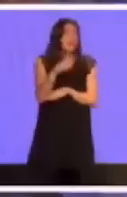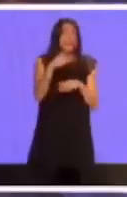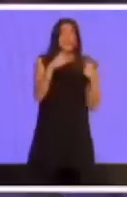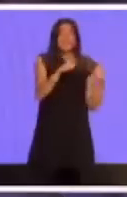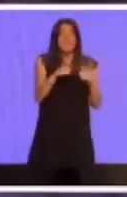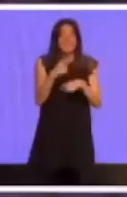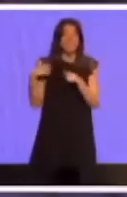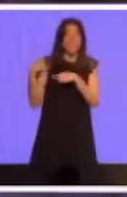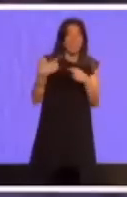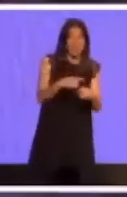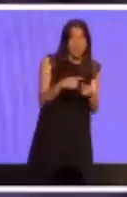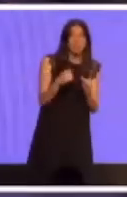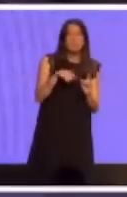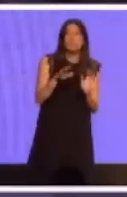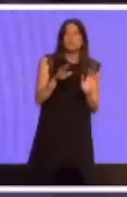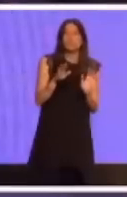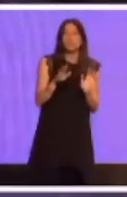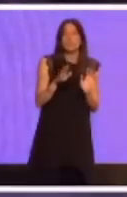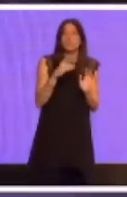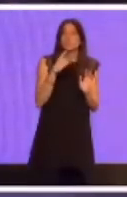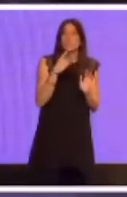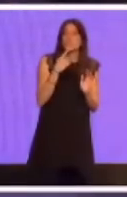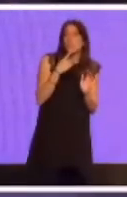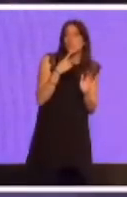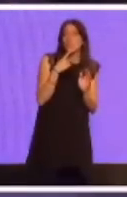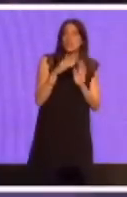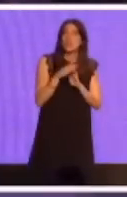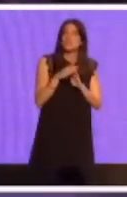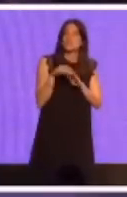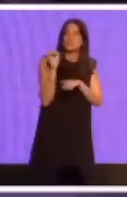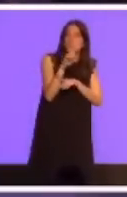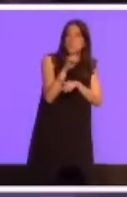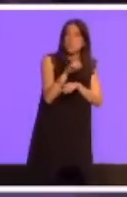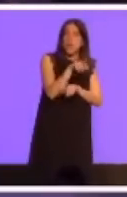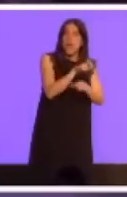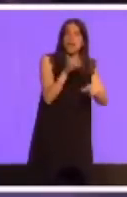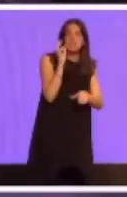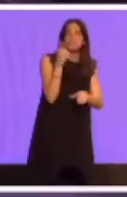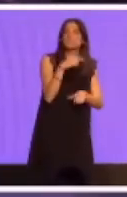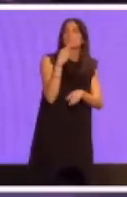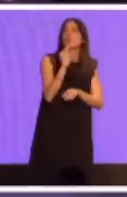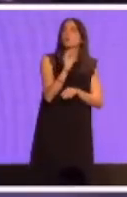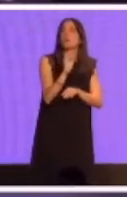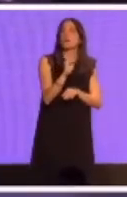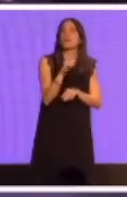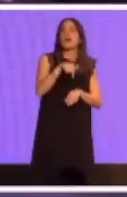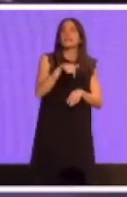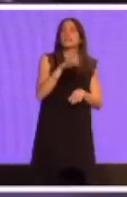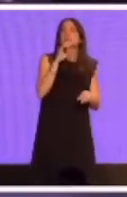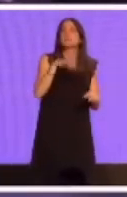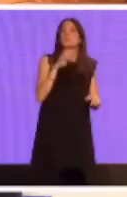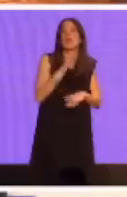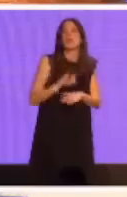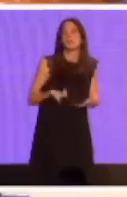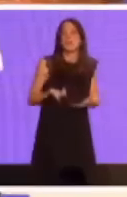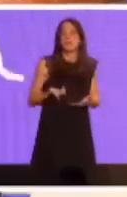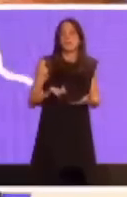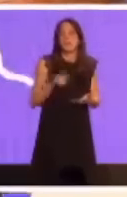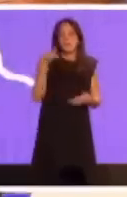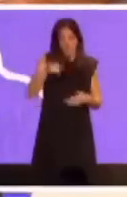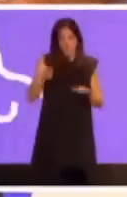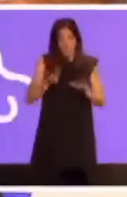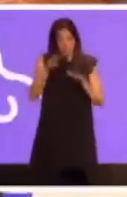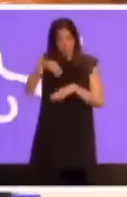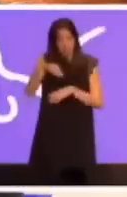sectores reaccionarios era frente al avance de las mujeres quien manda aquí Bueno pues este 8 de marzo compañeras